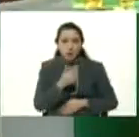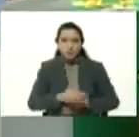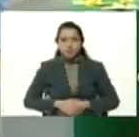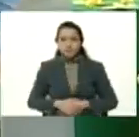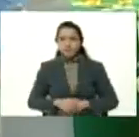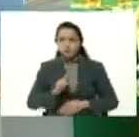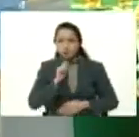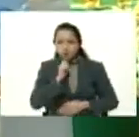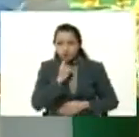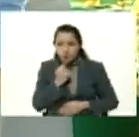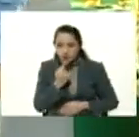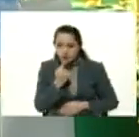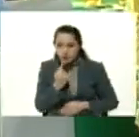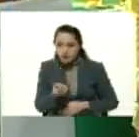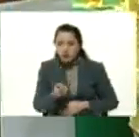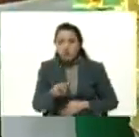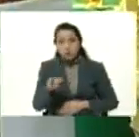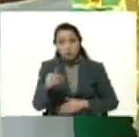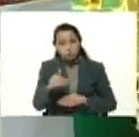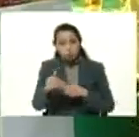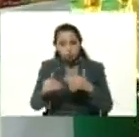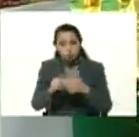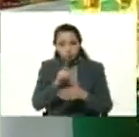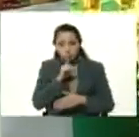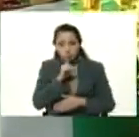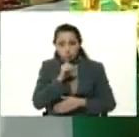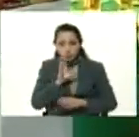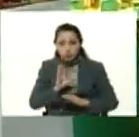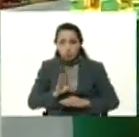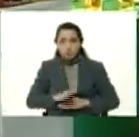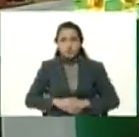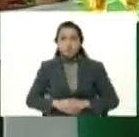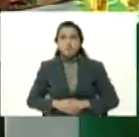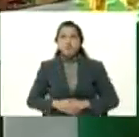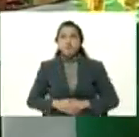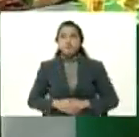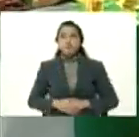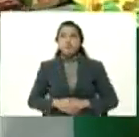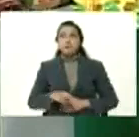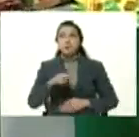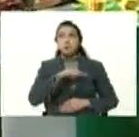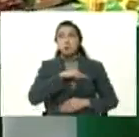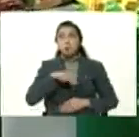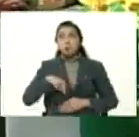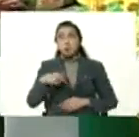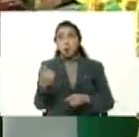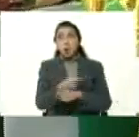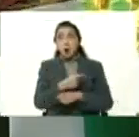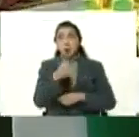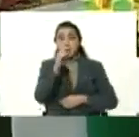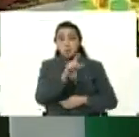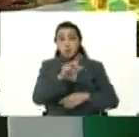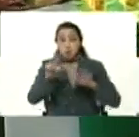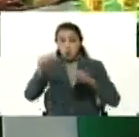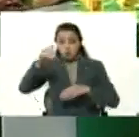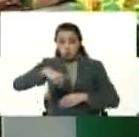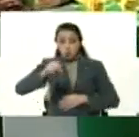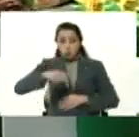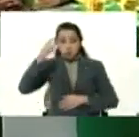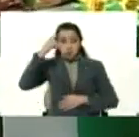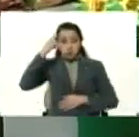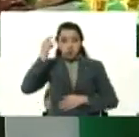secreto, pero me lo guardas. Que no lo escuche nadie. No lo escuche nadie. Estamos en agosto, 18 de agosto es hoy.